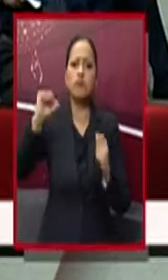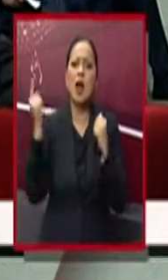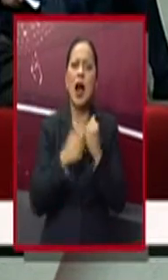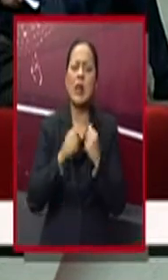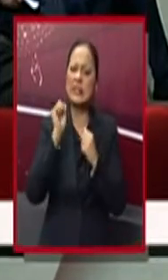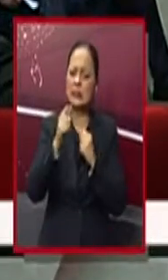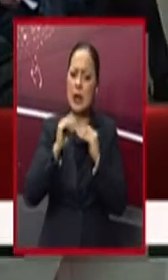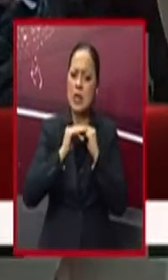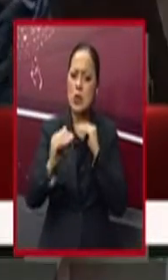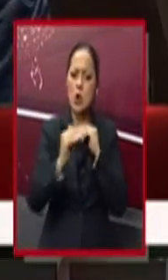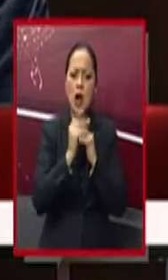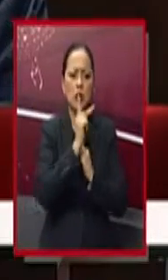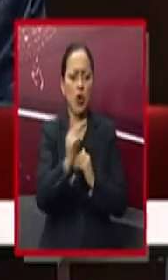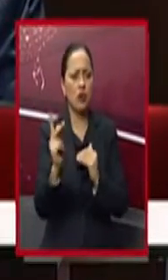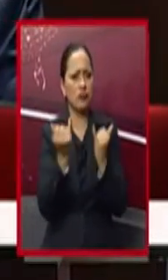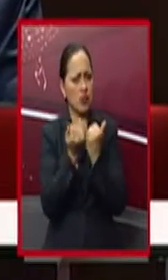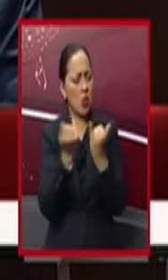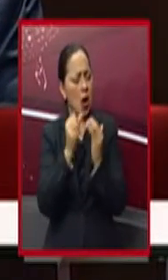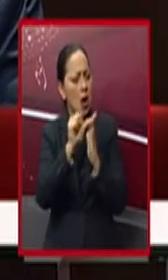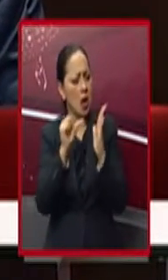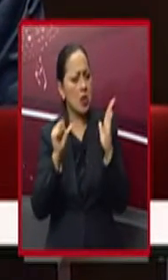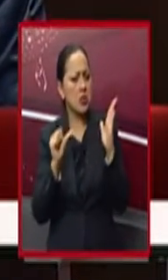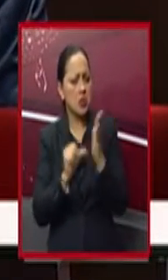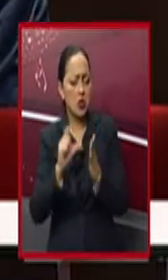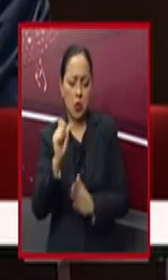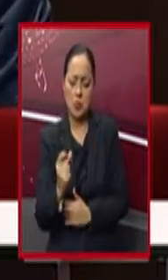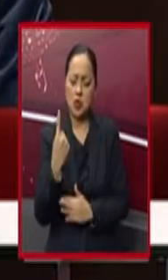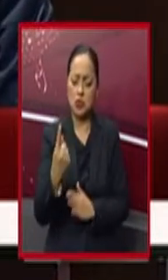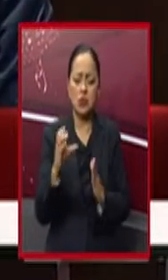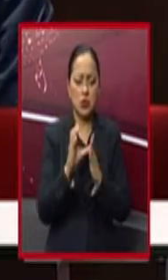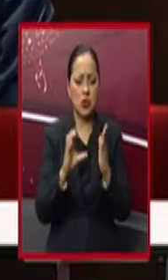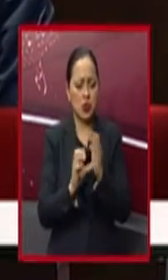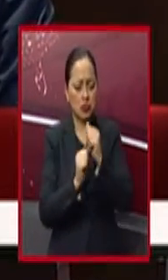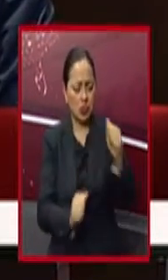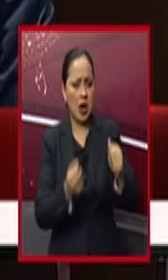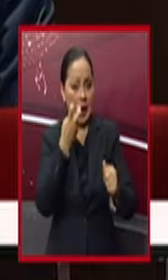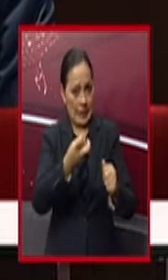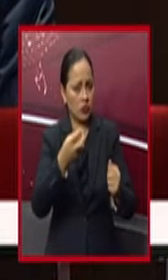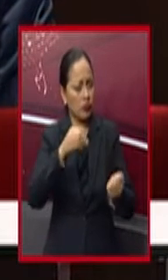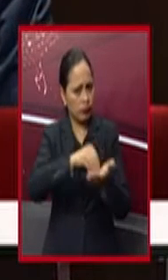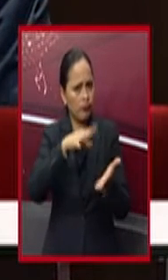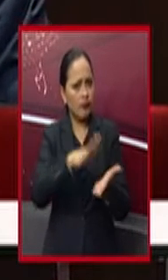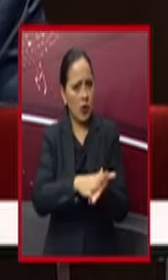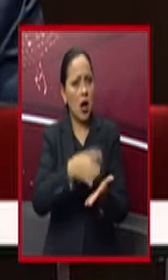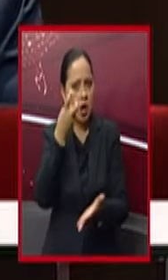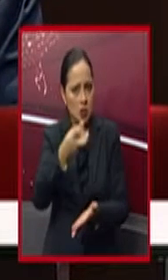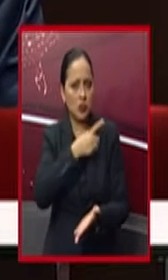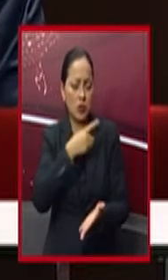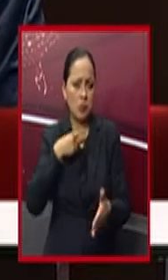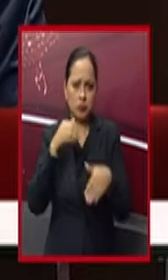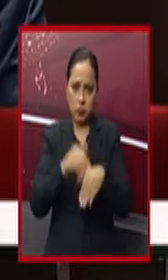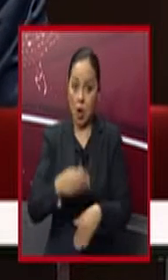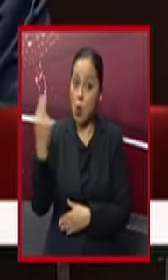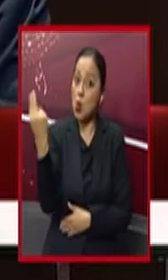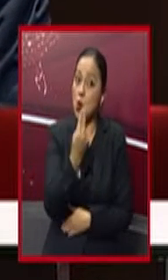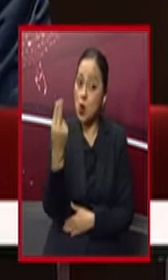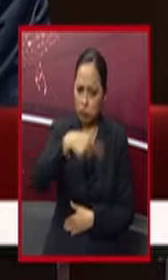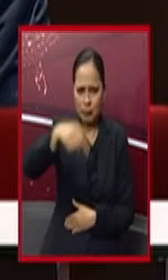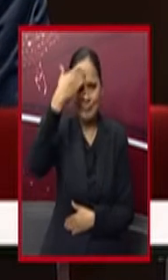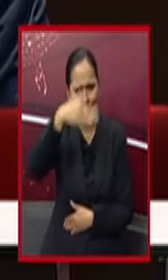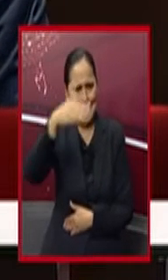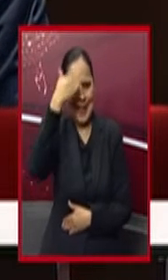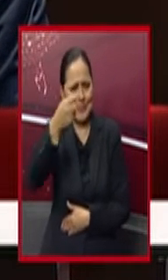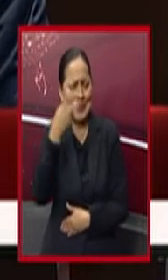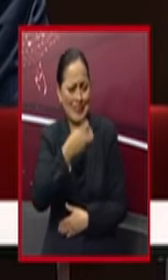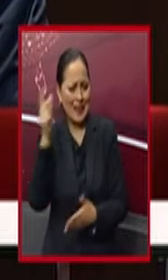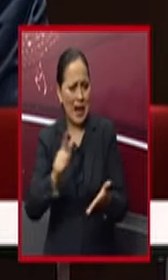de igualdad, como lo sugiere el artículo 21 de la Declaración Universal. Es urgente, y ustedes lo saben, aprobar